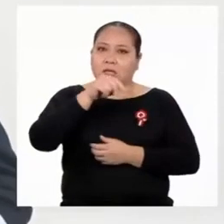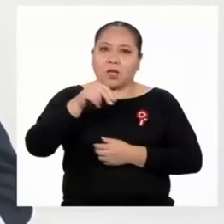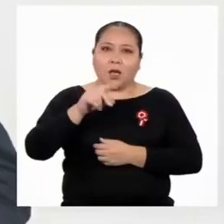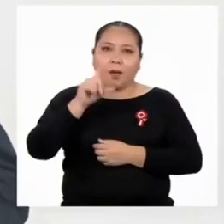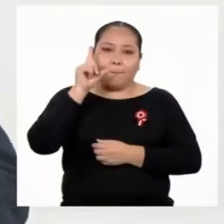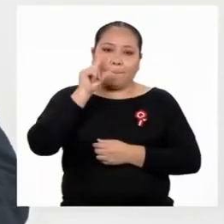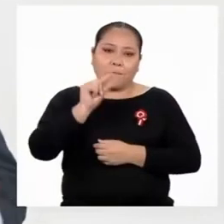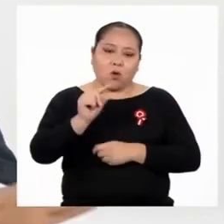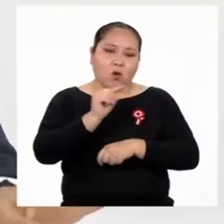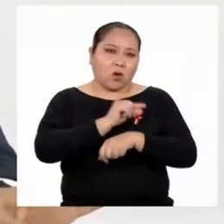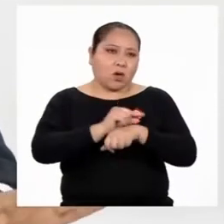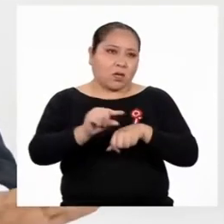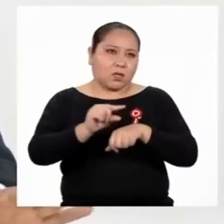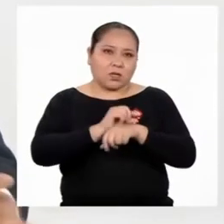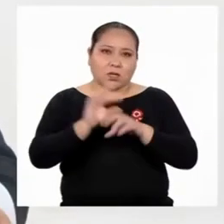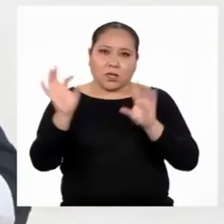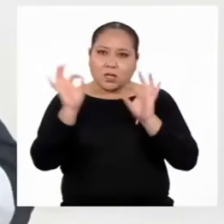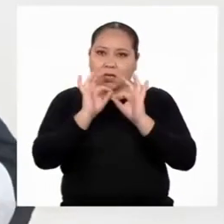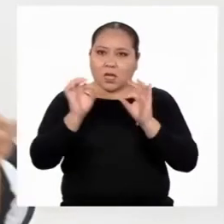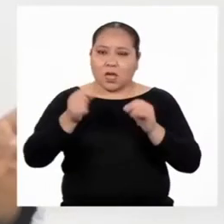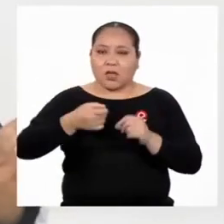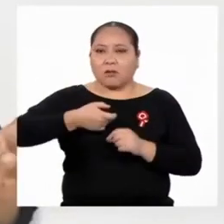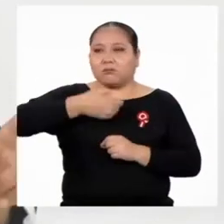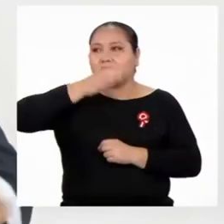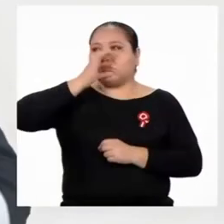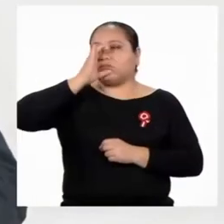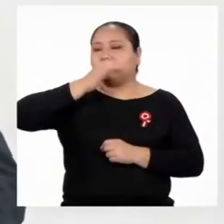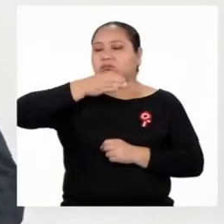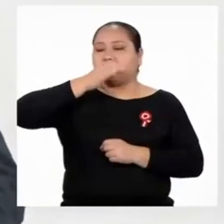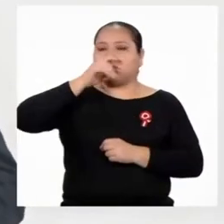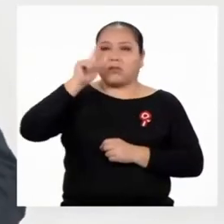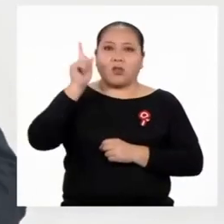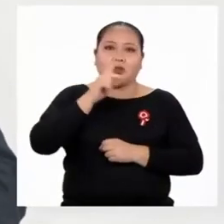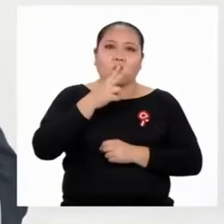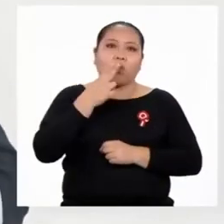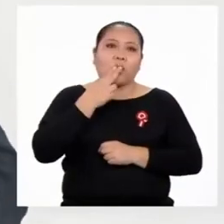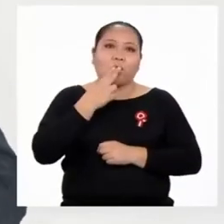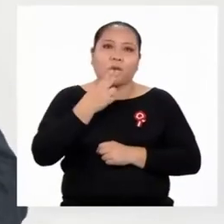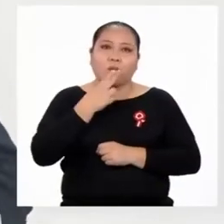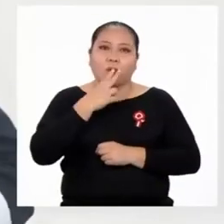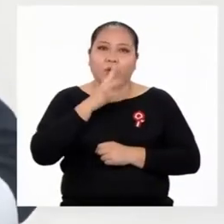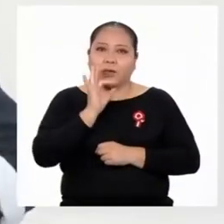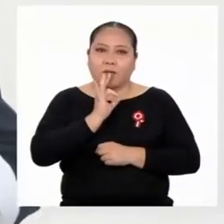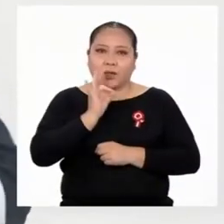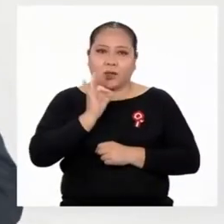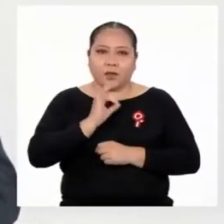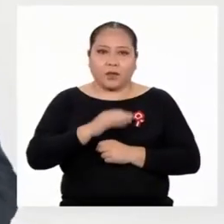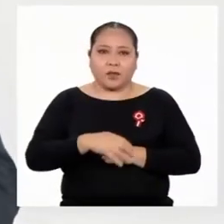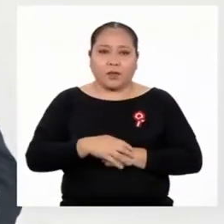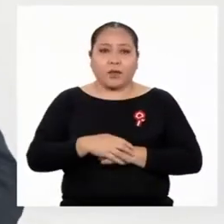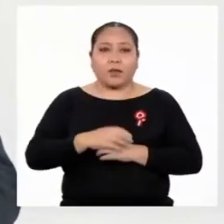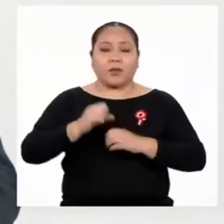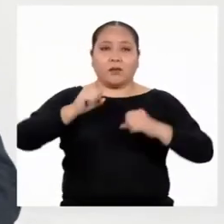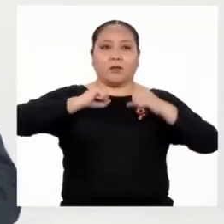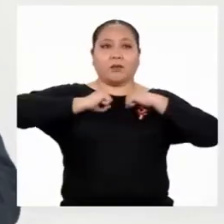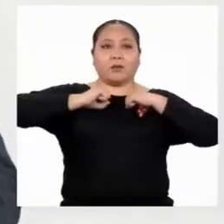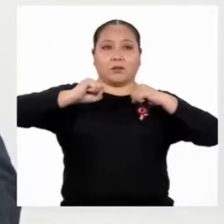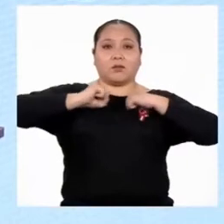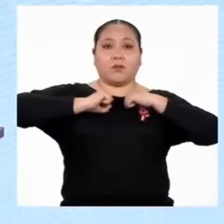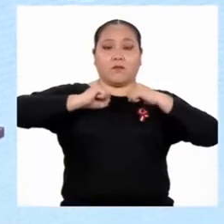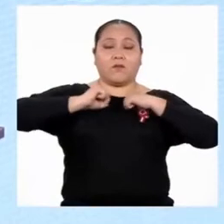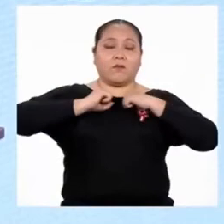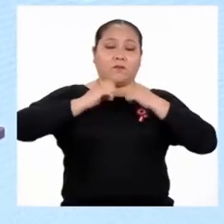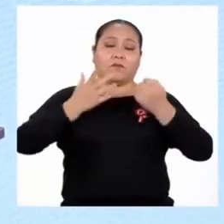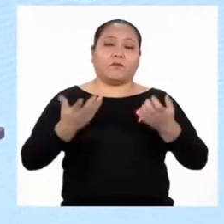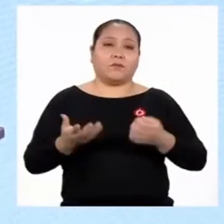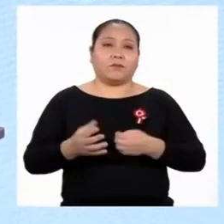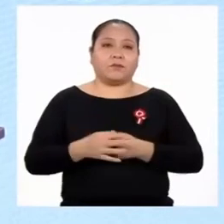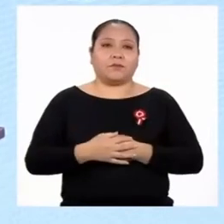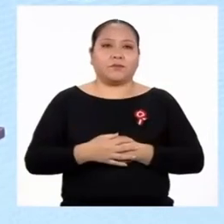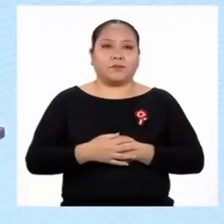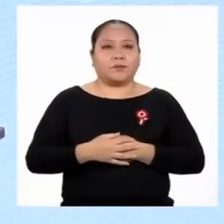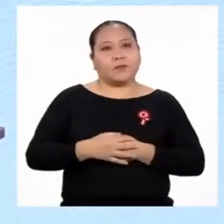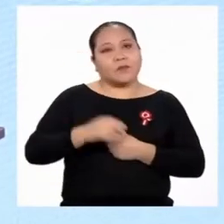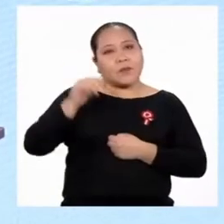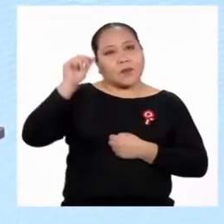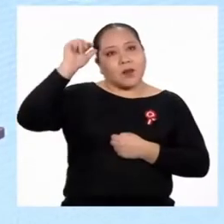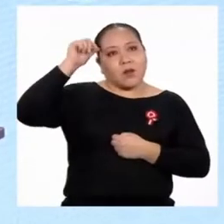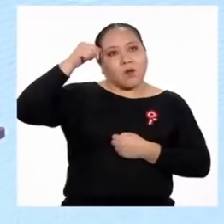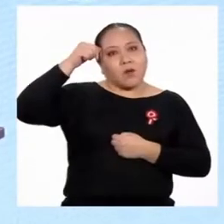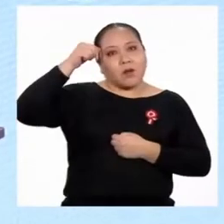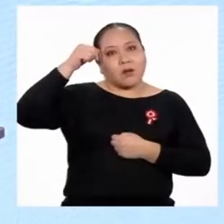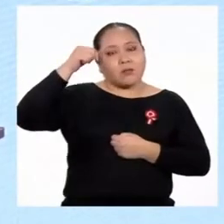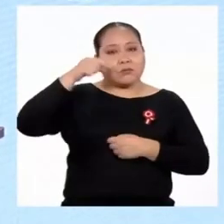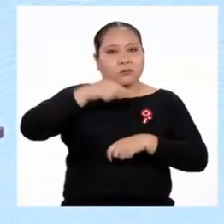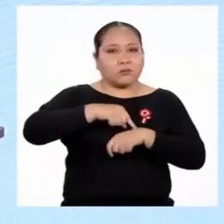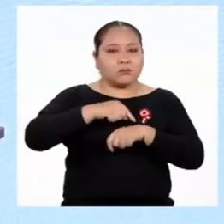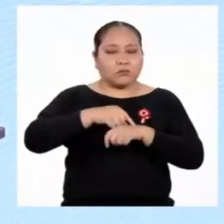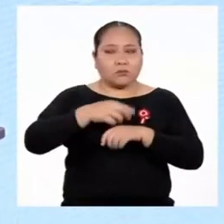pocas grasas, nada de alcohol ni cigarros y tratar de hacer actividades físicas. ¿Recuerdan que hace un rato